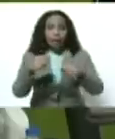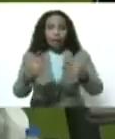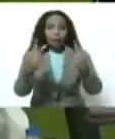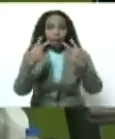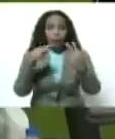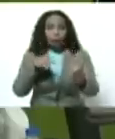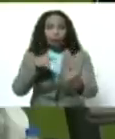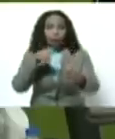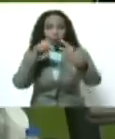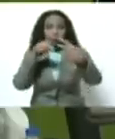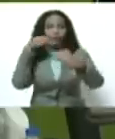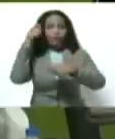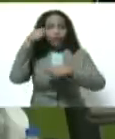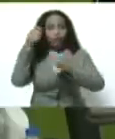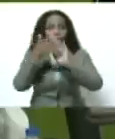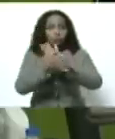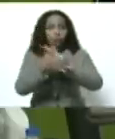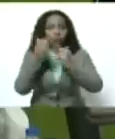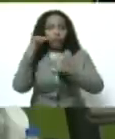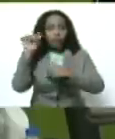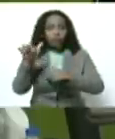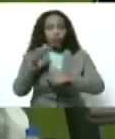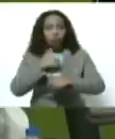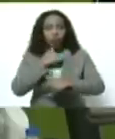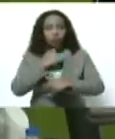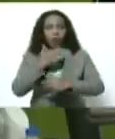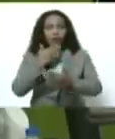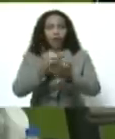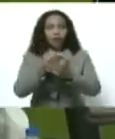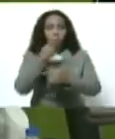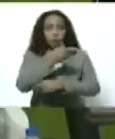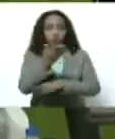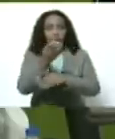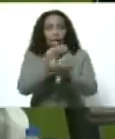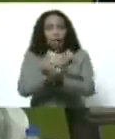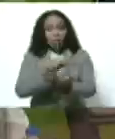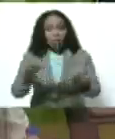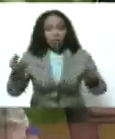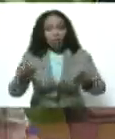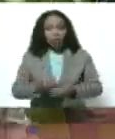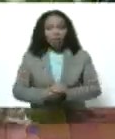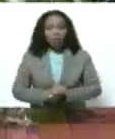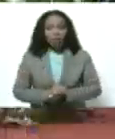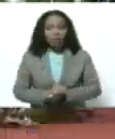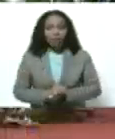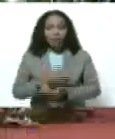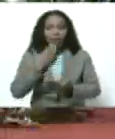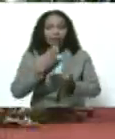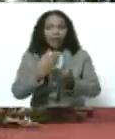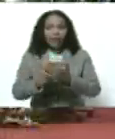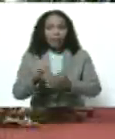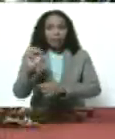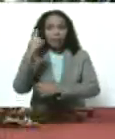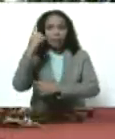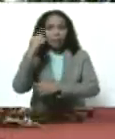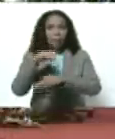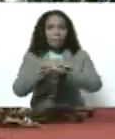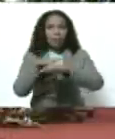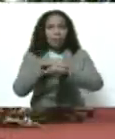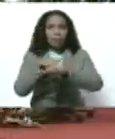intervención y muchísimas gracias por vuestra cortesía. Gracias. Muchas gracias, primer ministro y hermanos